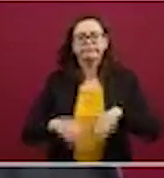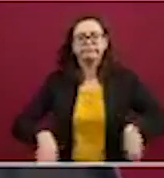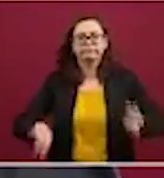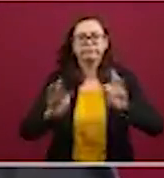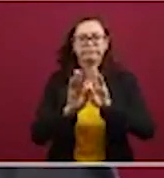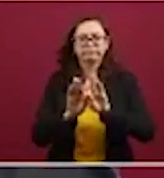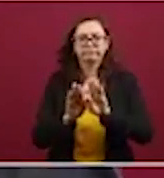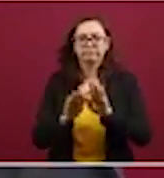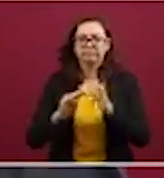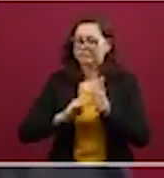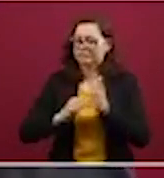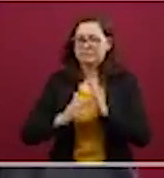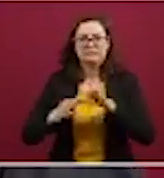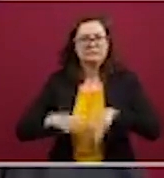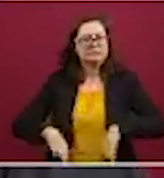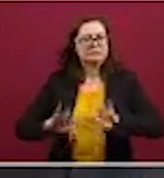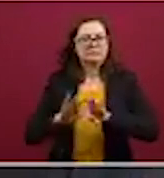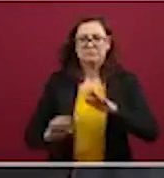estratégico